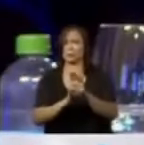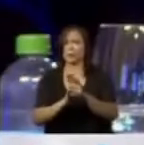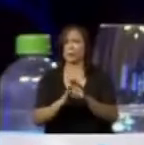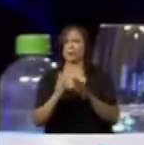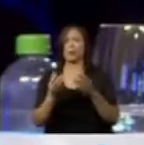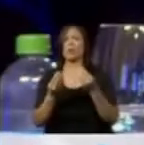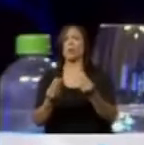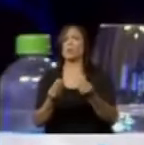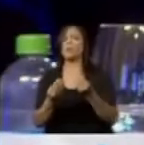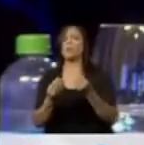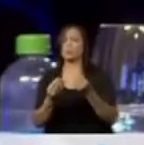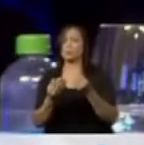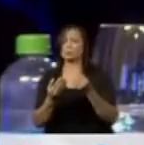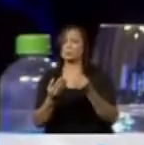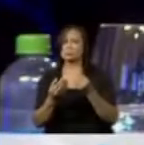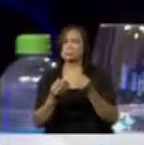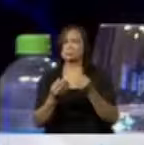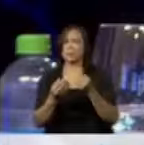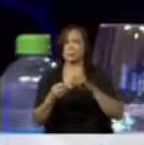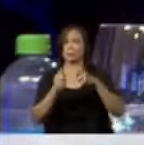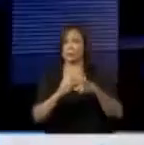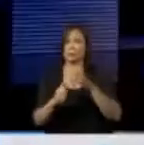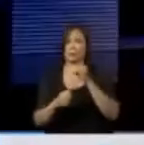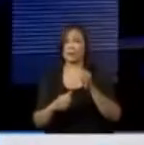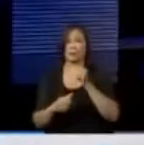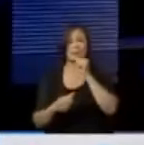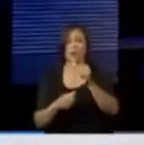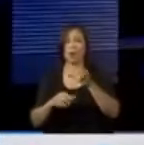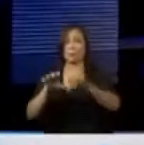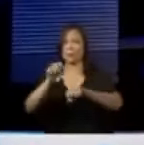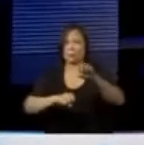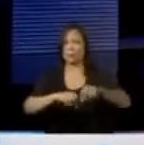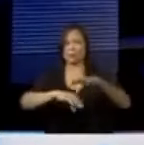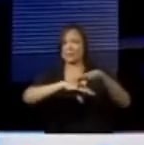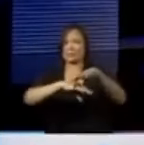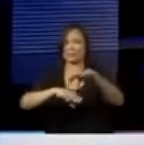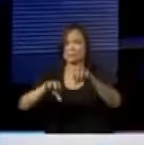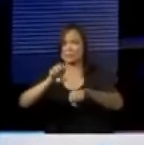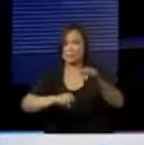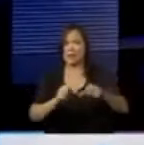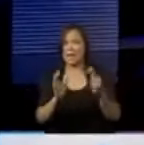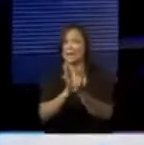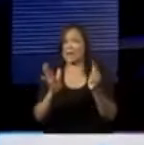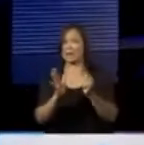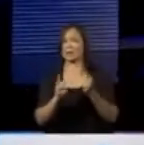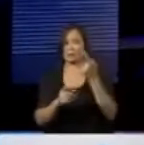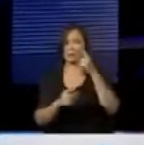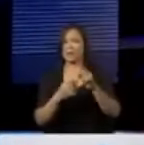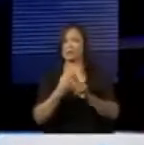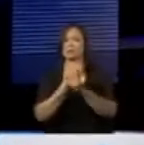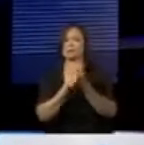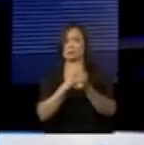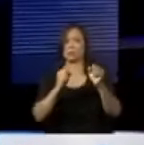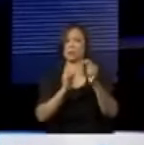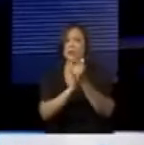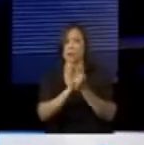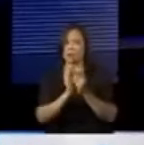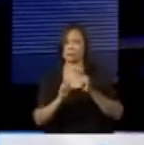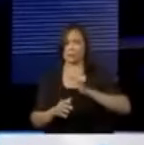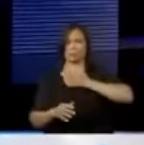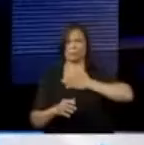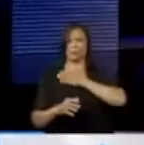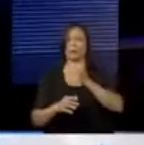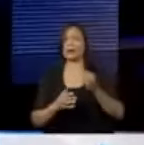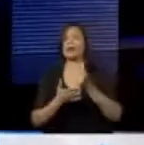rural. ¿Cómo planean abordar el problema de la informalidad en la tenencia de tierras en el país, garantizando la seguridad jurídica de la